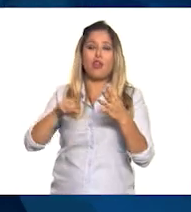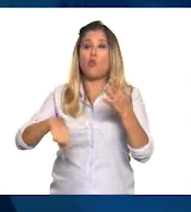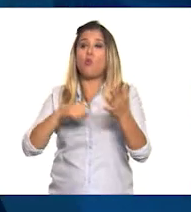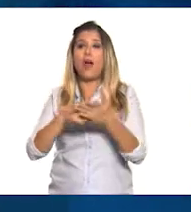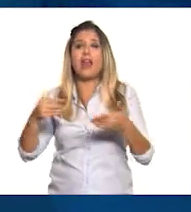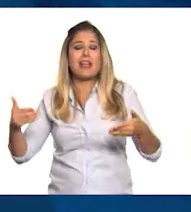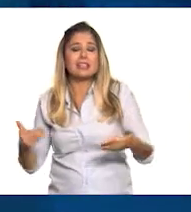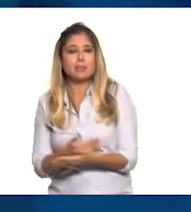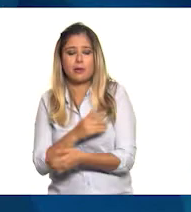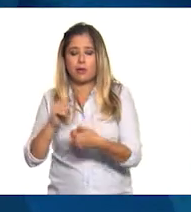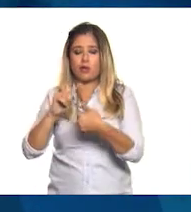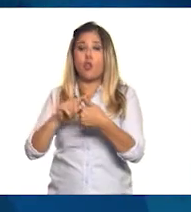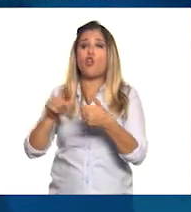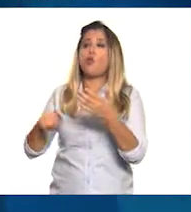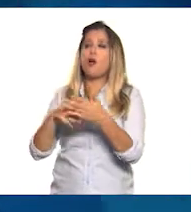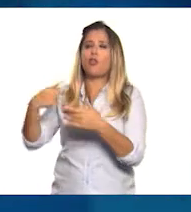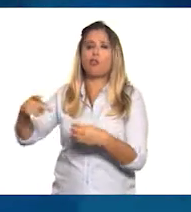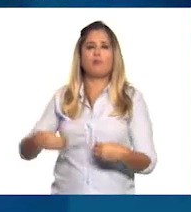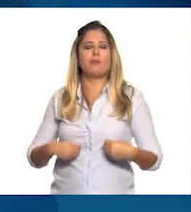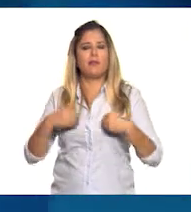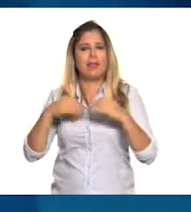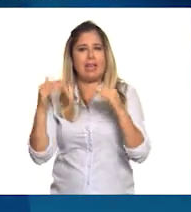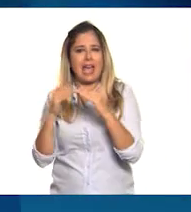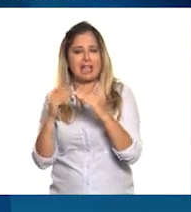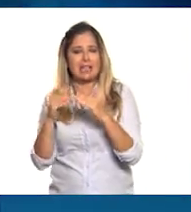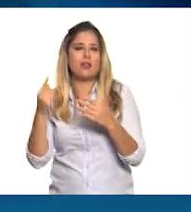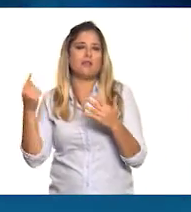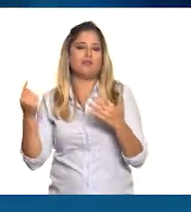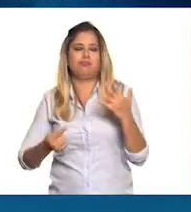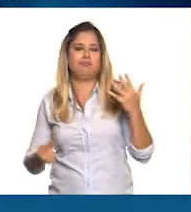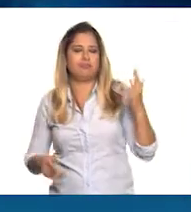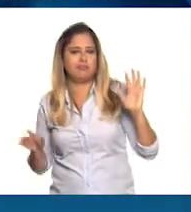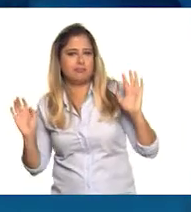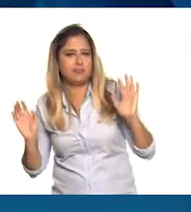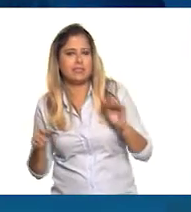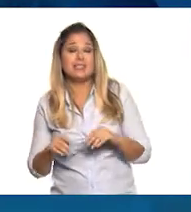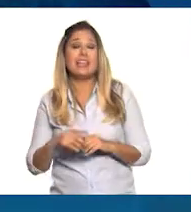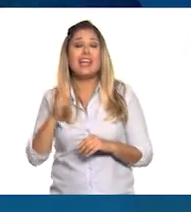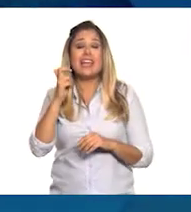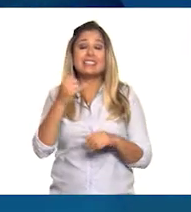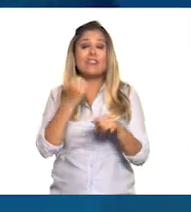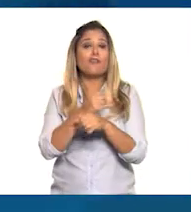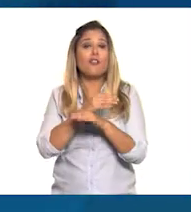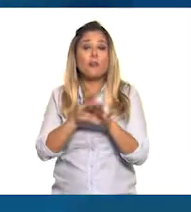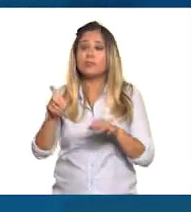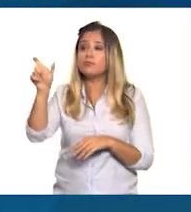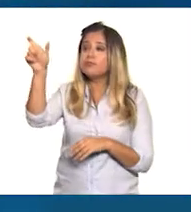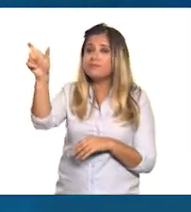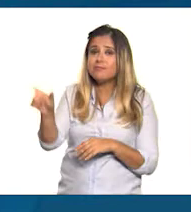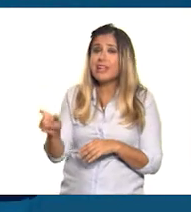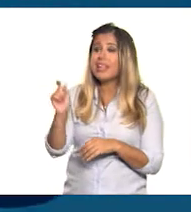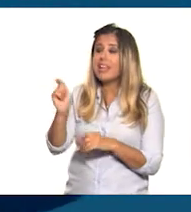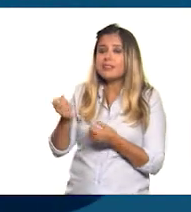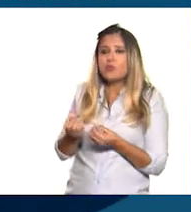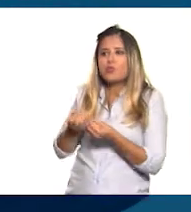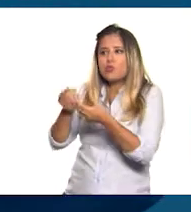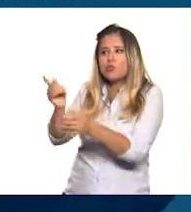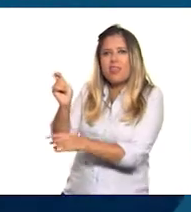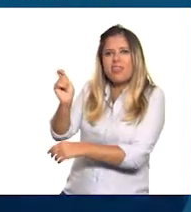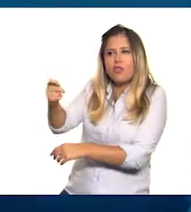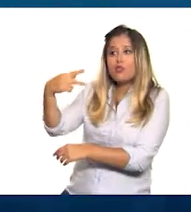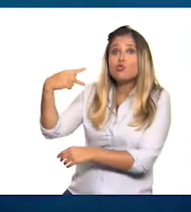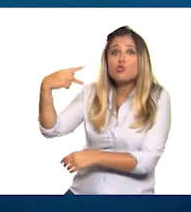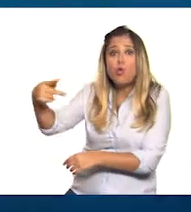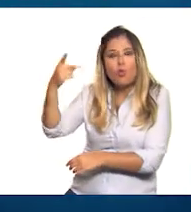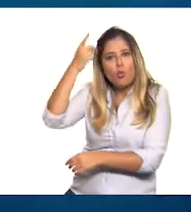nacimiento, lugar de residencia, entre otros. Es la información que nos describe, que nos da identidad, nos